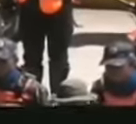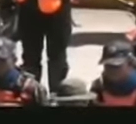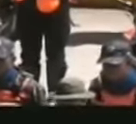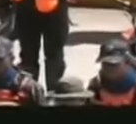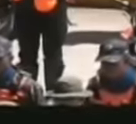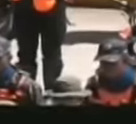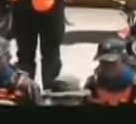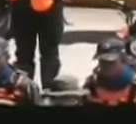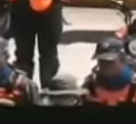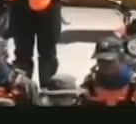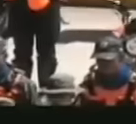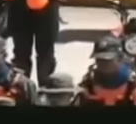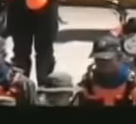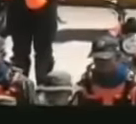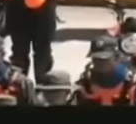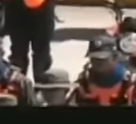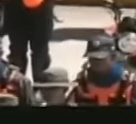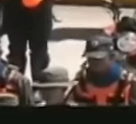de paz a nivel nacional,